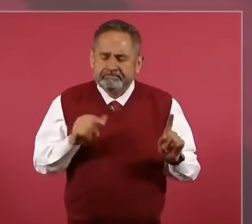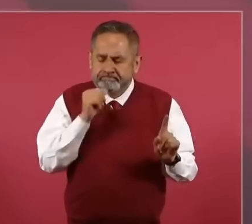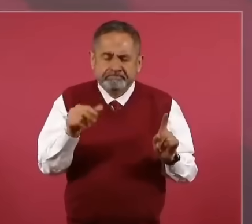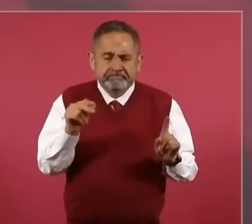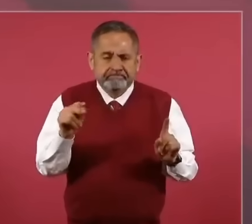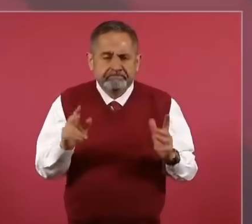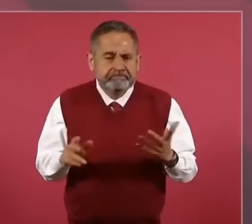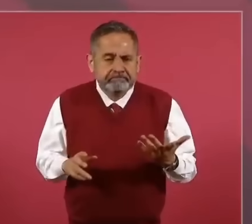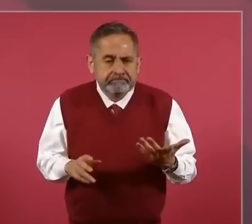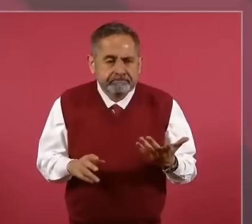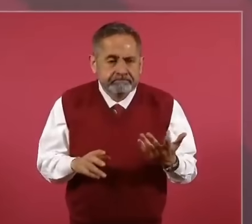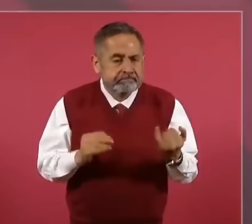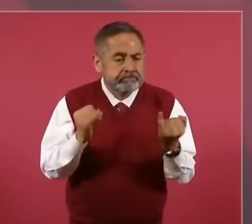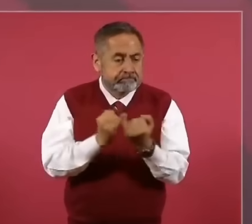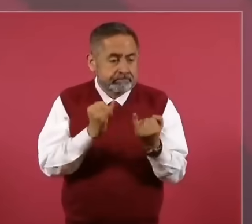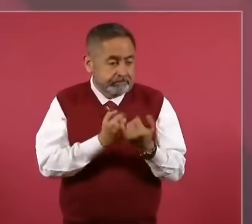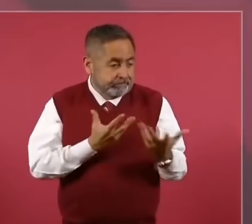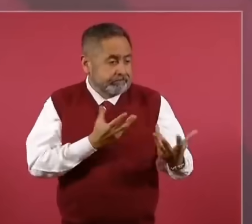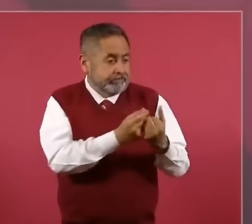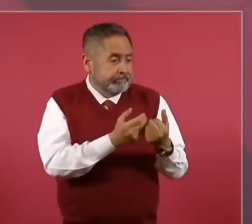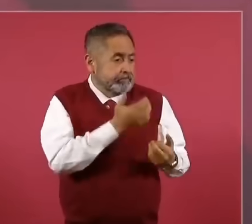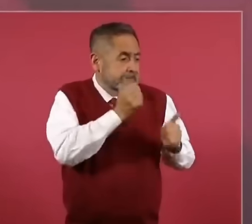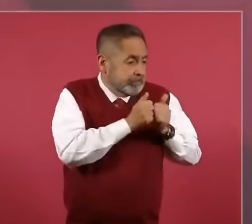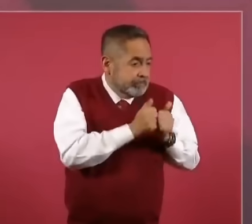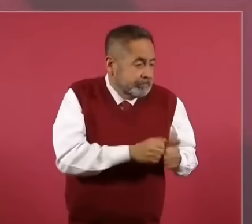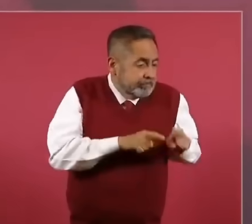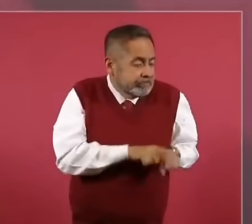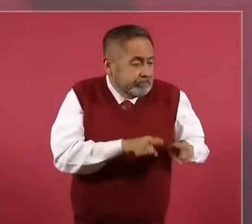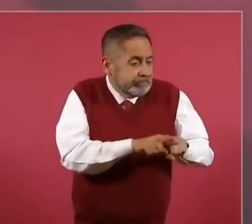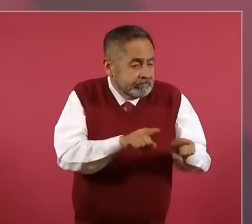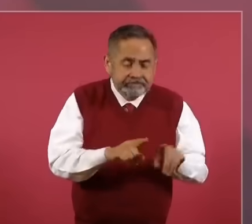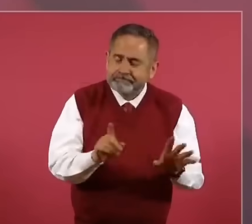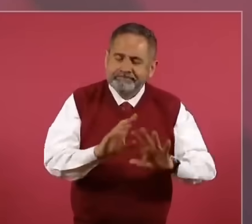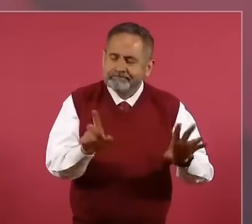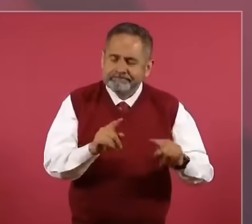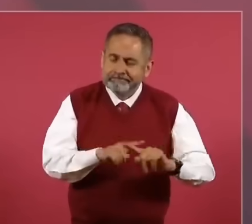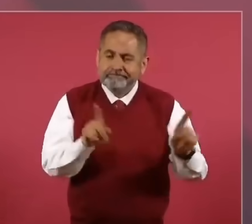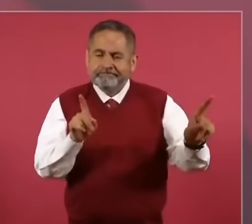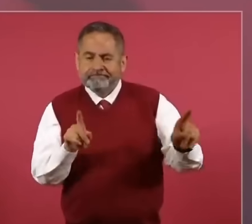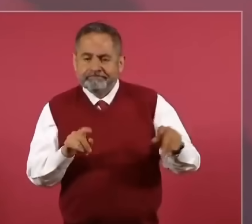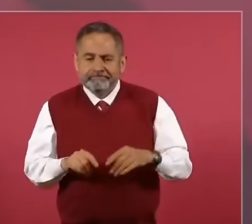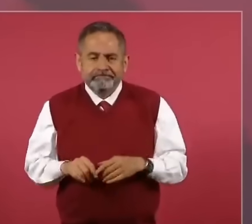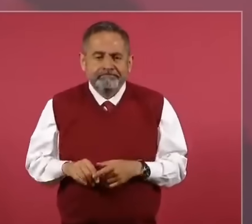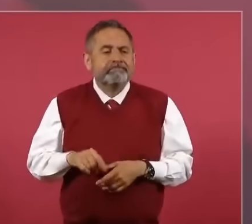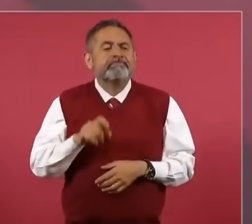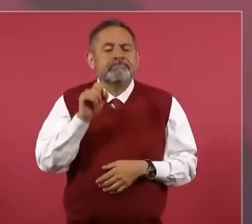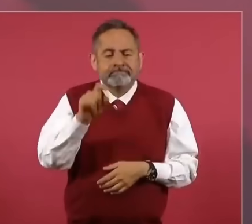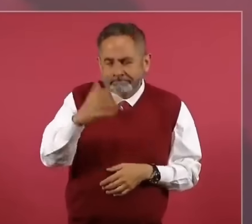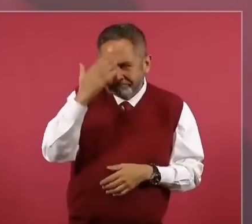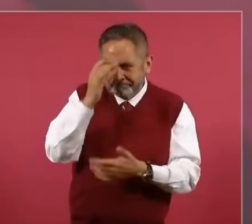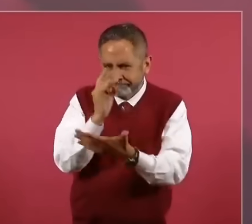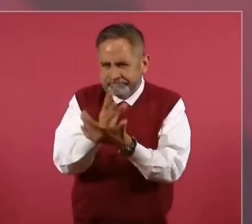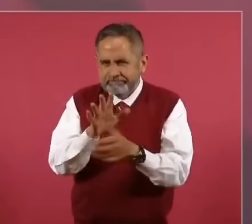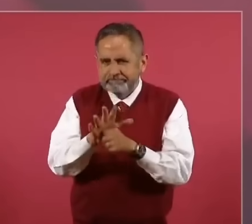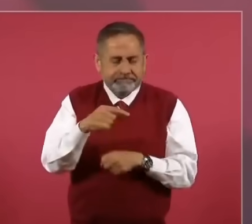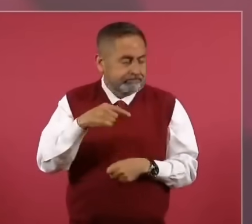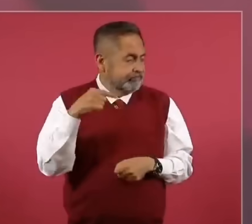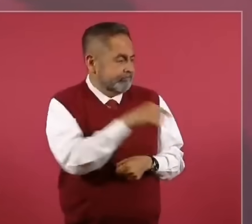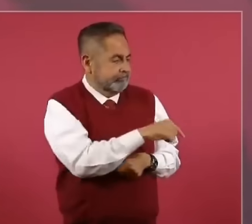porque no somos conservadores. Ya les dije qué distingue al conservadurismo.